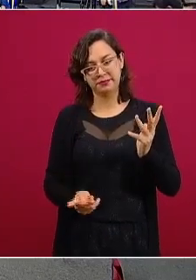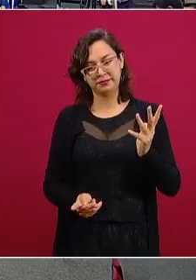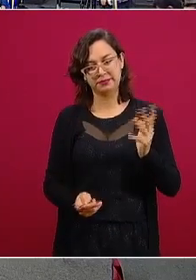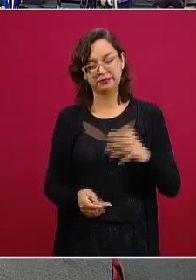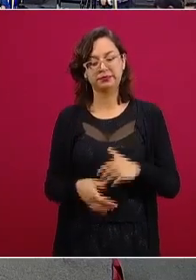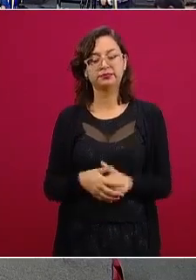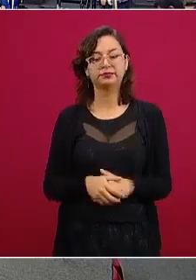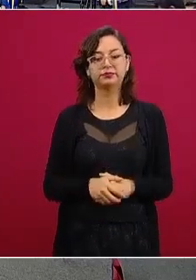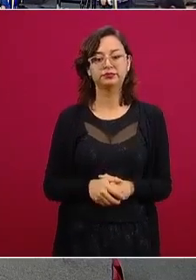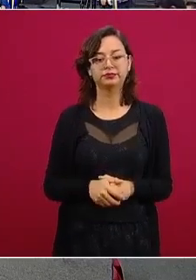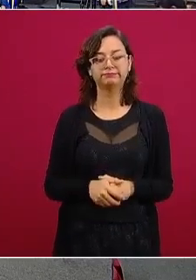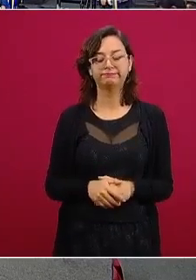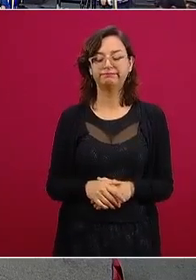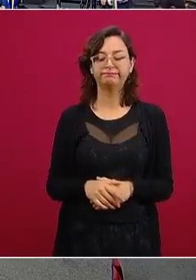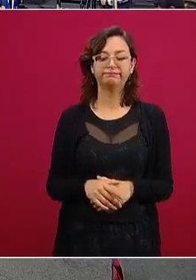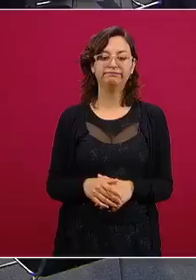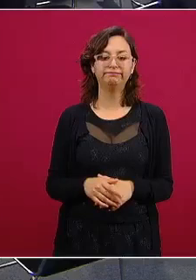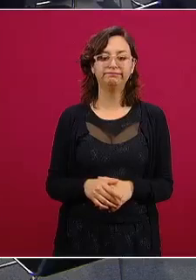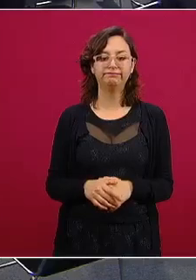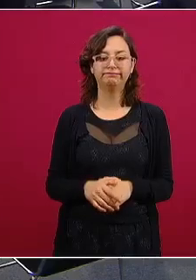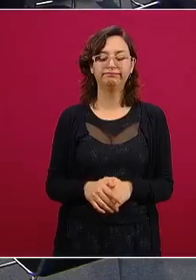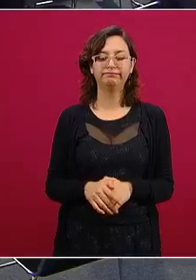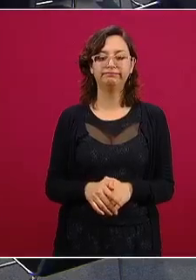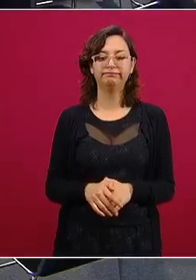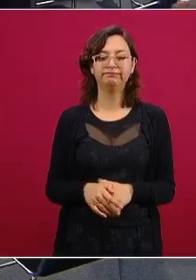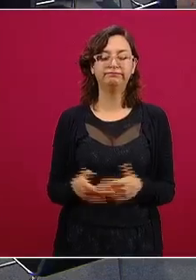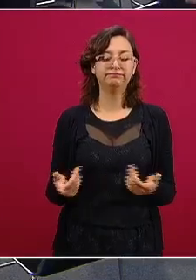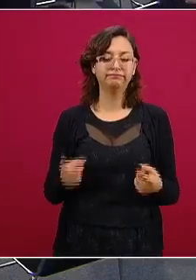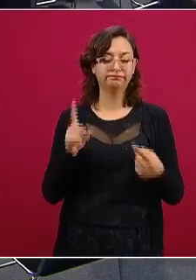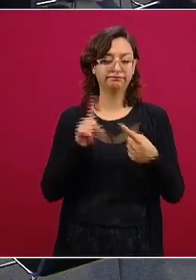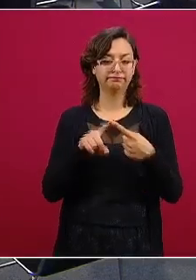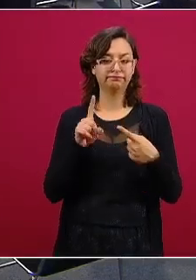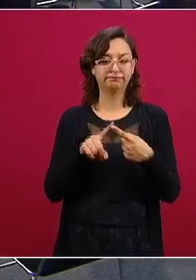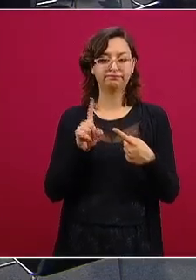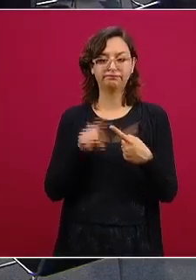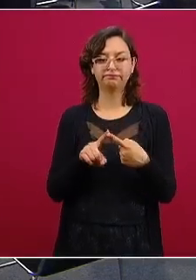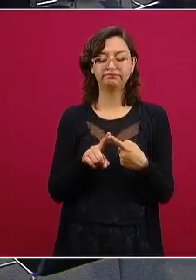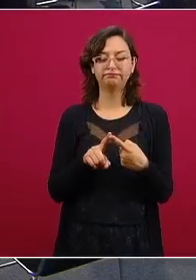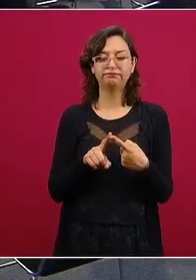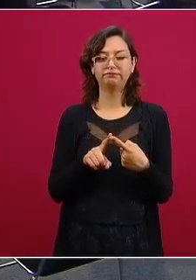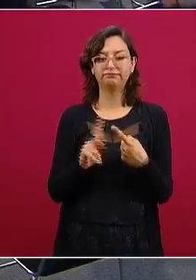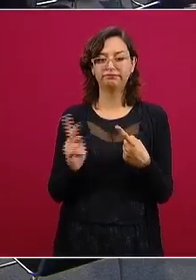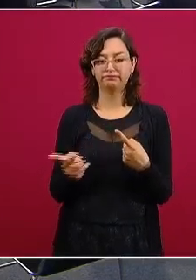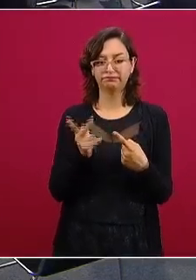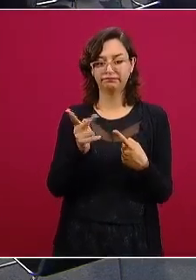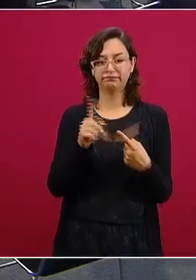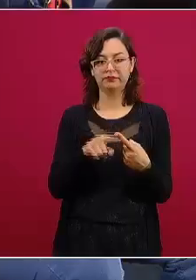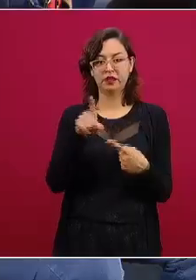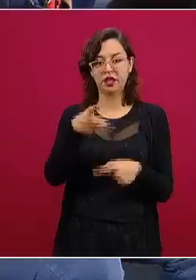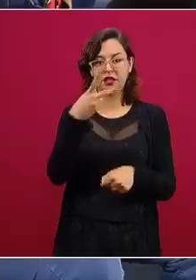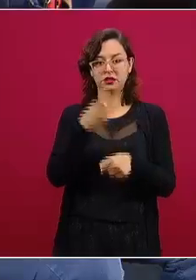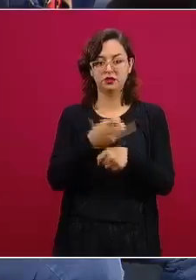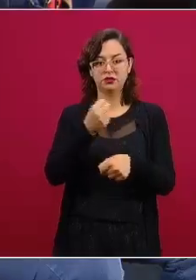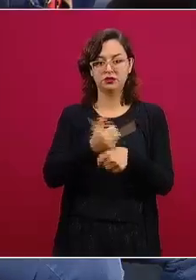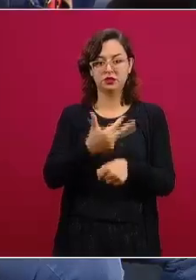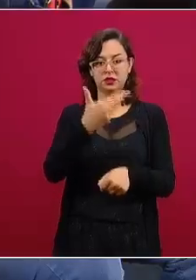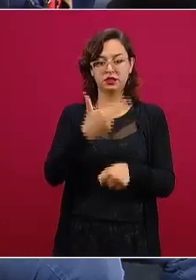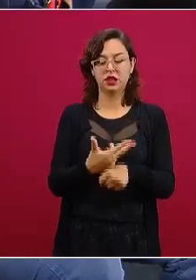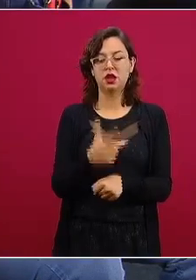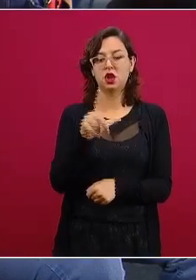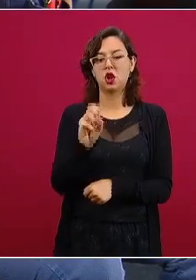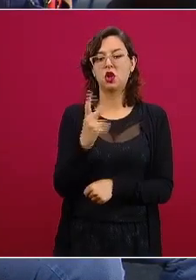de hacer nada más las correspondientes. Primero, al señor subsecretario